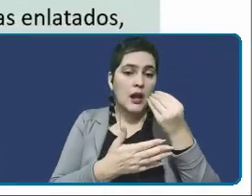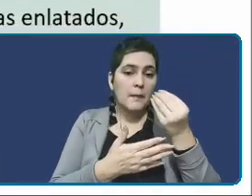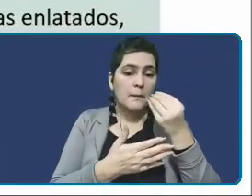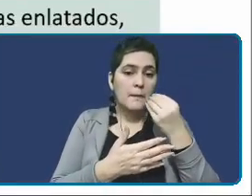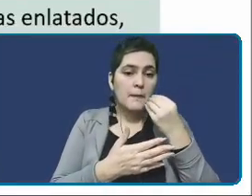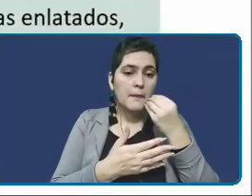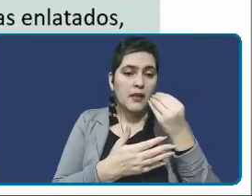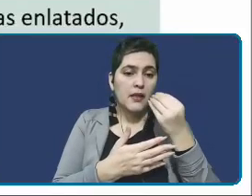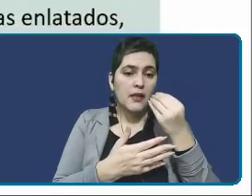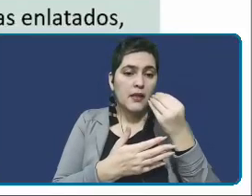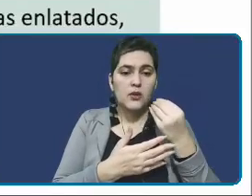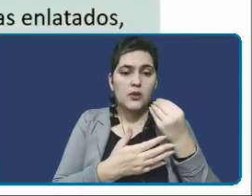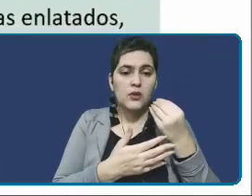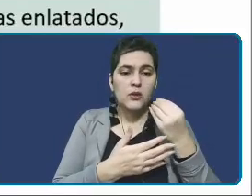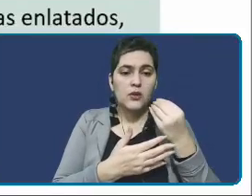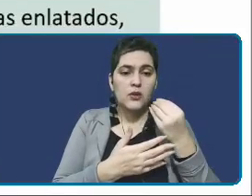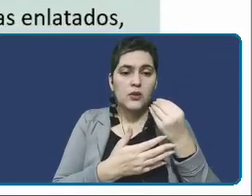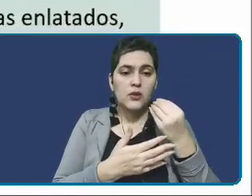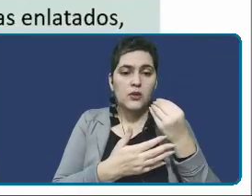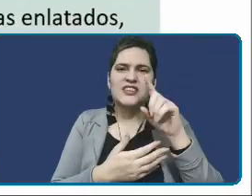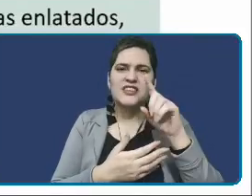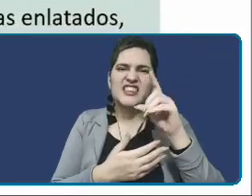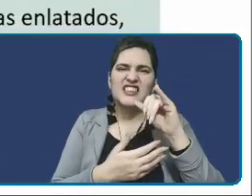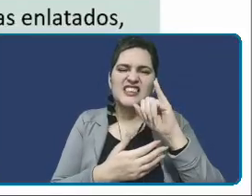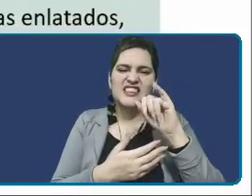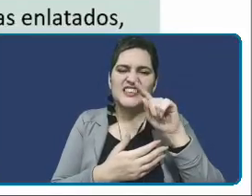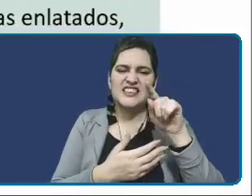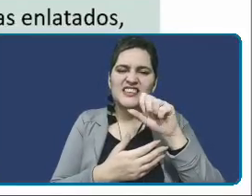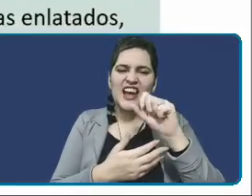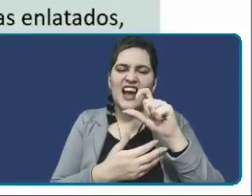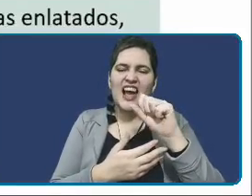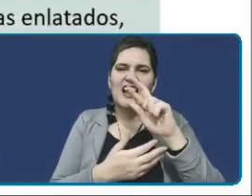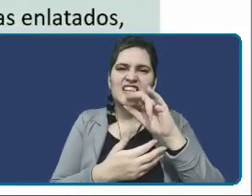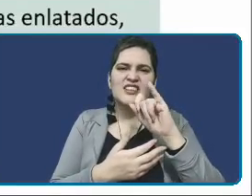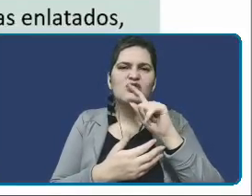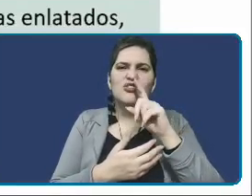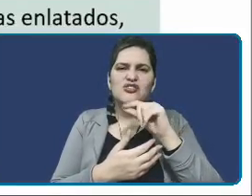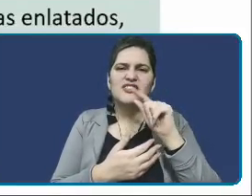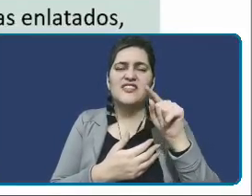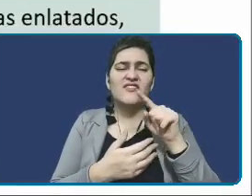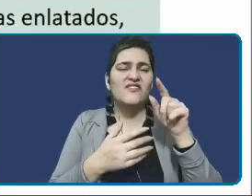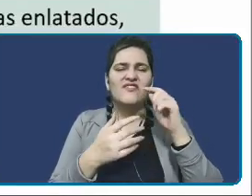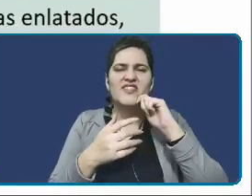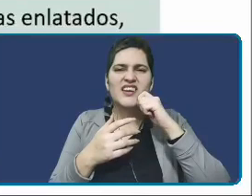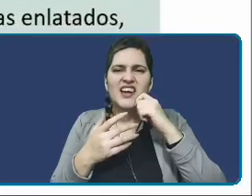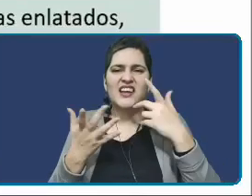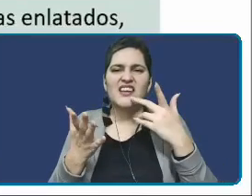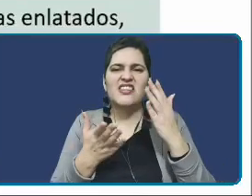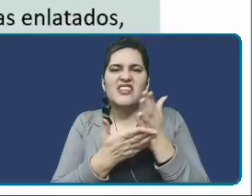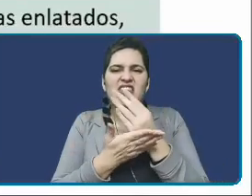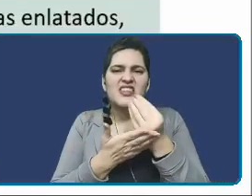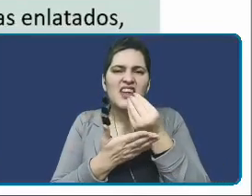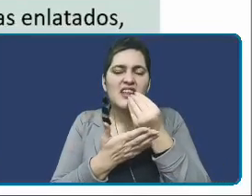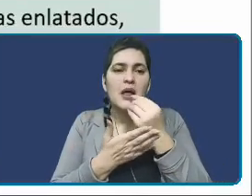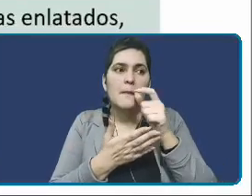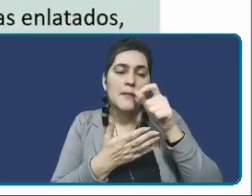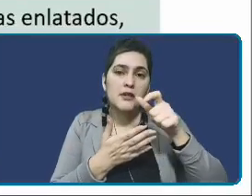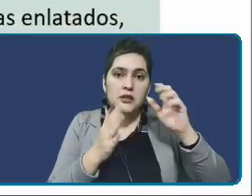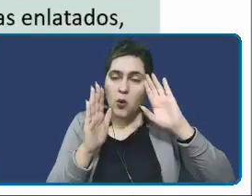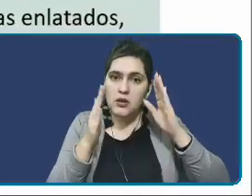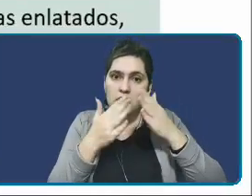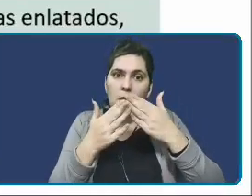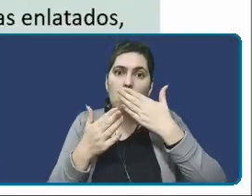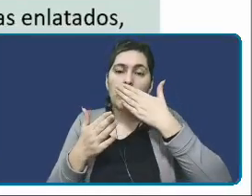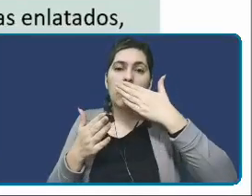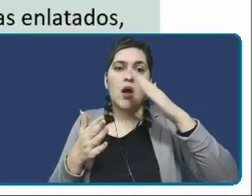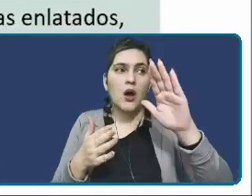oligosacáridos, o sea, todos son como dietas que se han promocionado para autismo, que ya hablamos